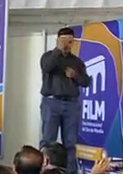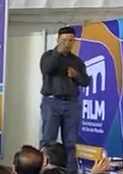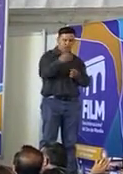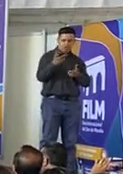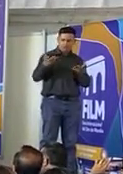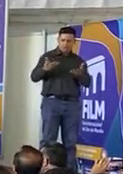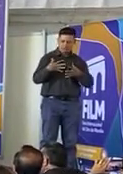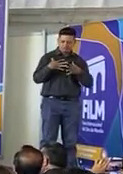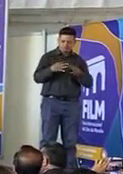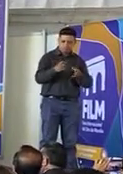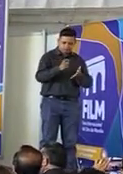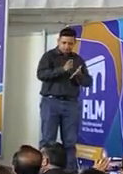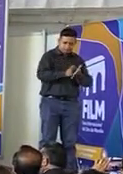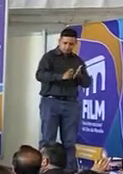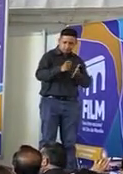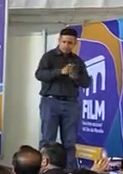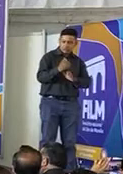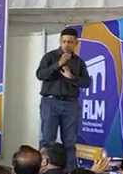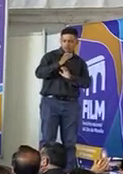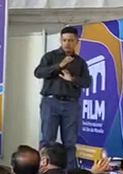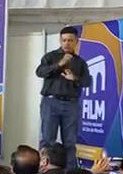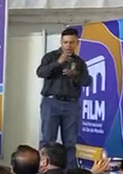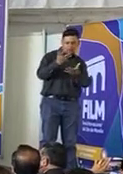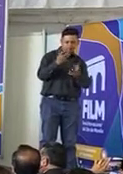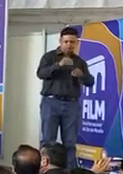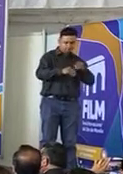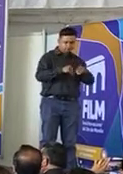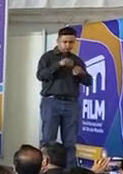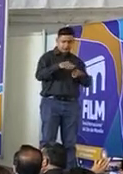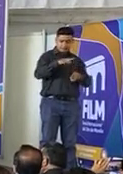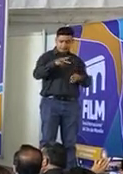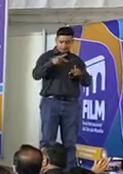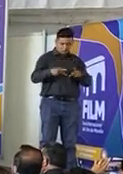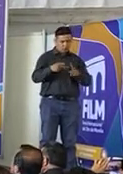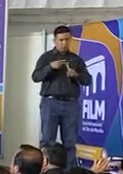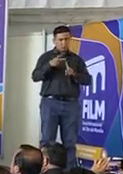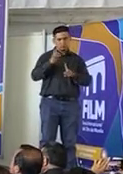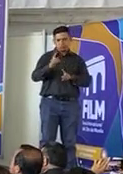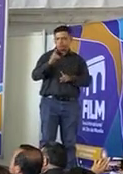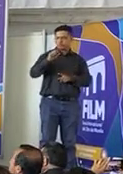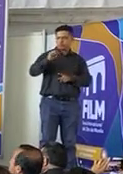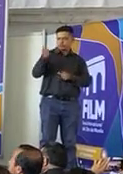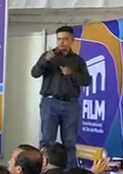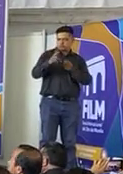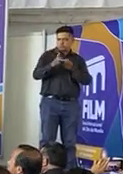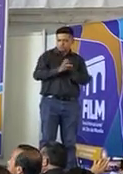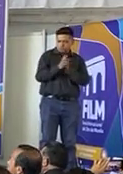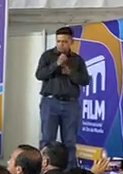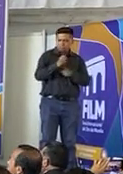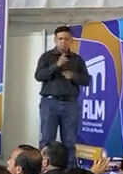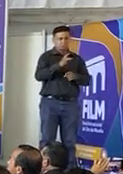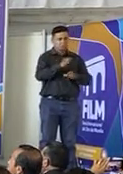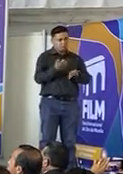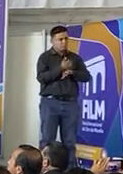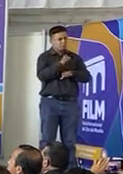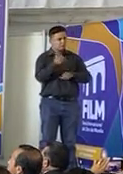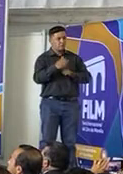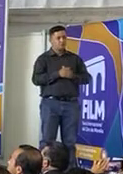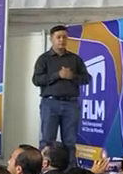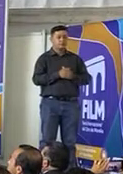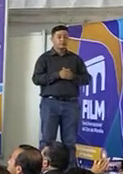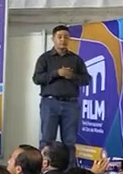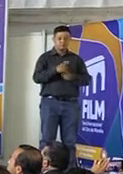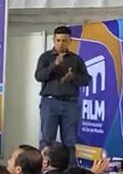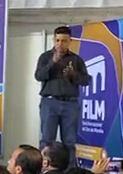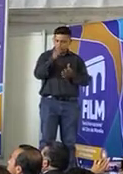creadores, poetas, michoacanos y mexicanos en lenguas originales. Por último,